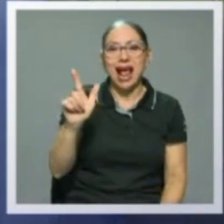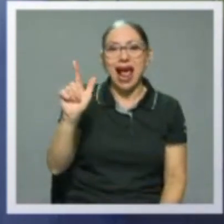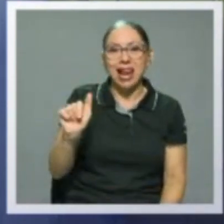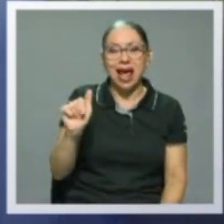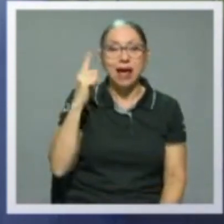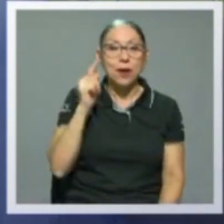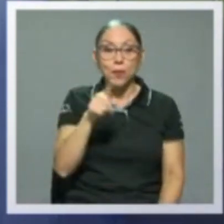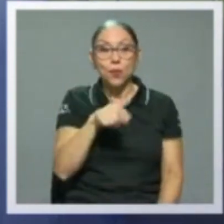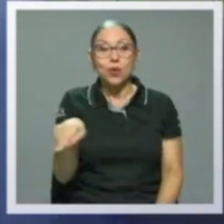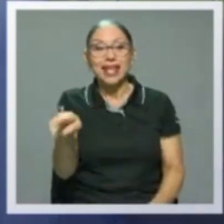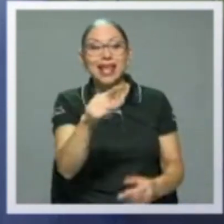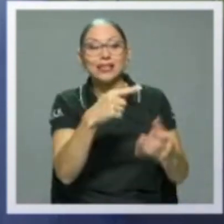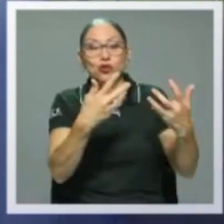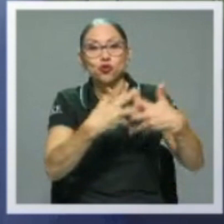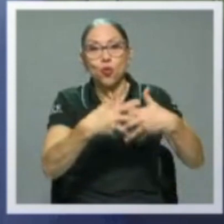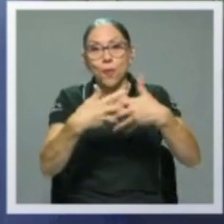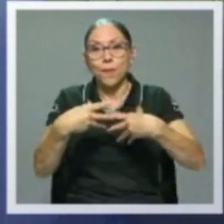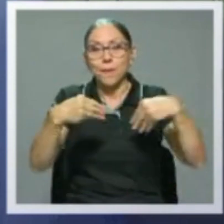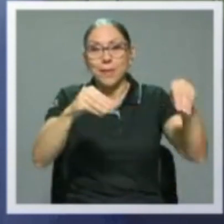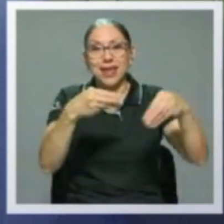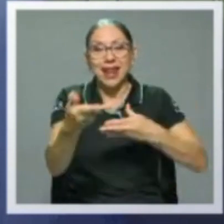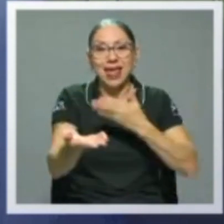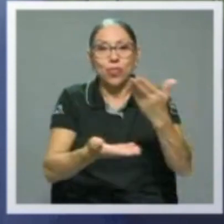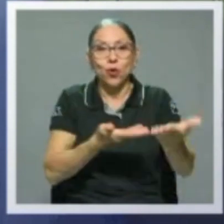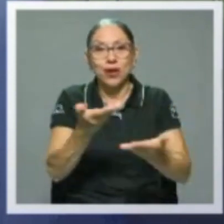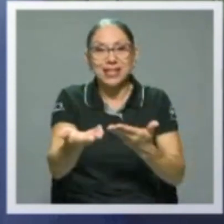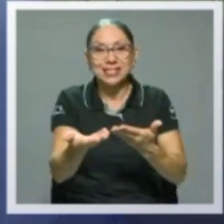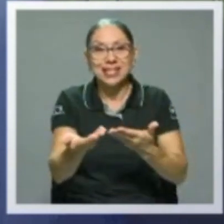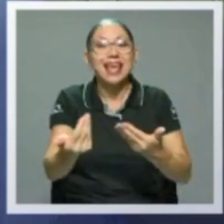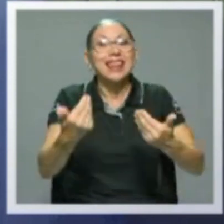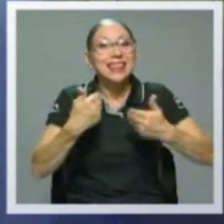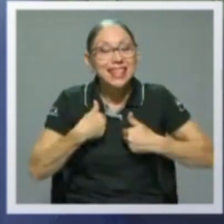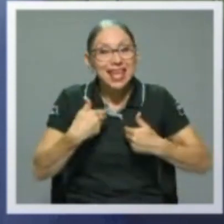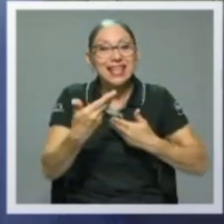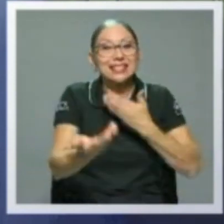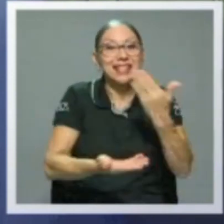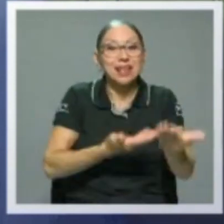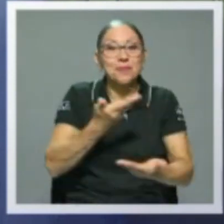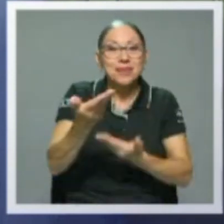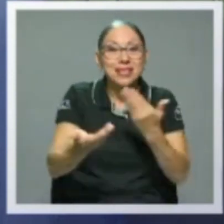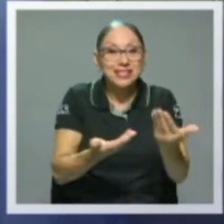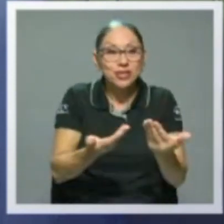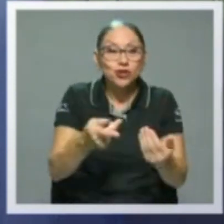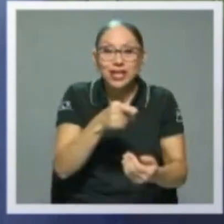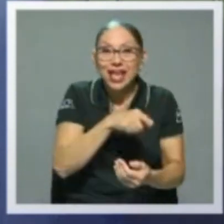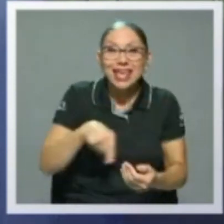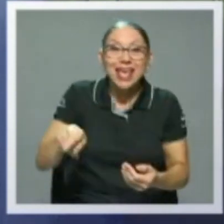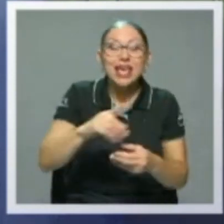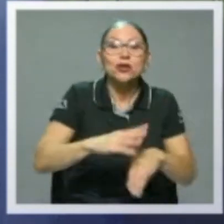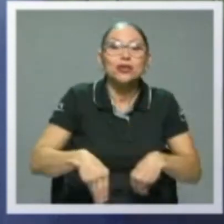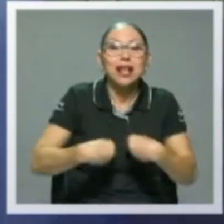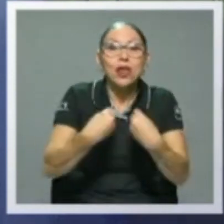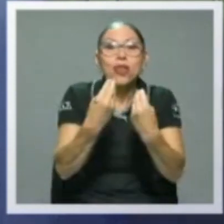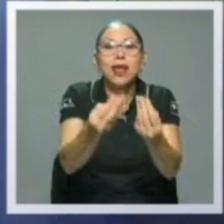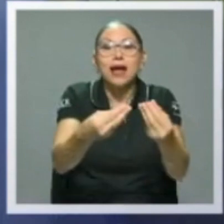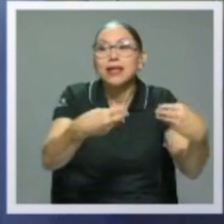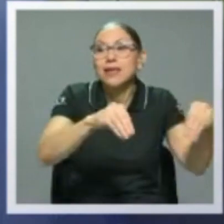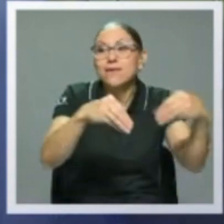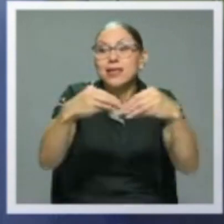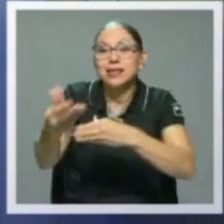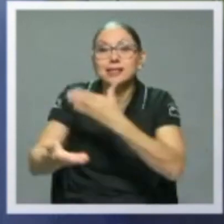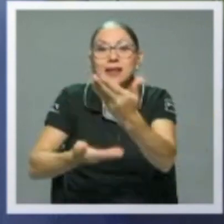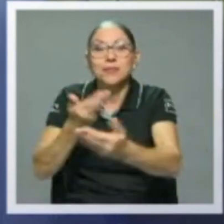estos operadores tienen una serie de servicios que se los prestan a las 26 rutas, y eso hace que tiendan a ser